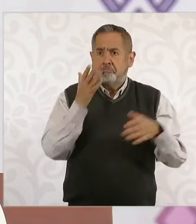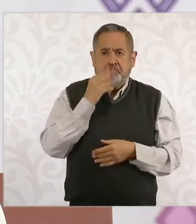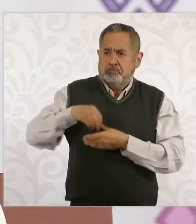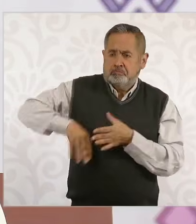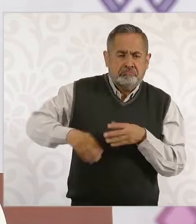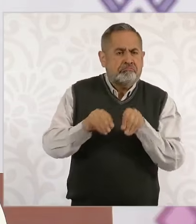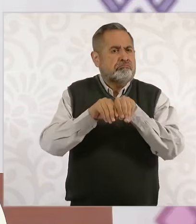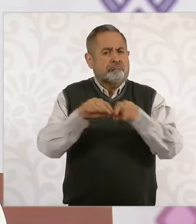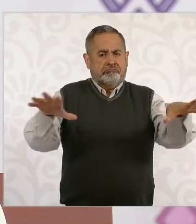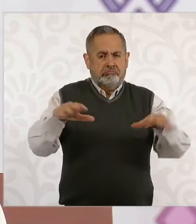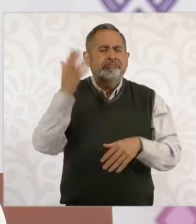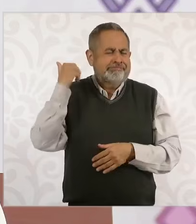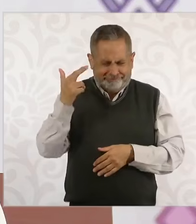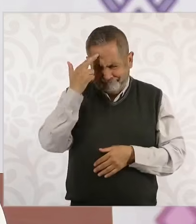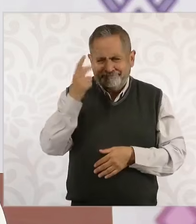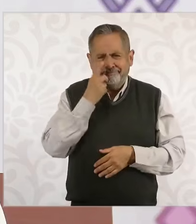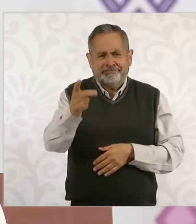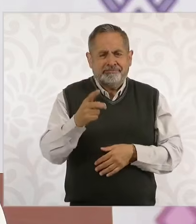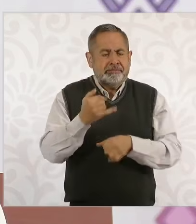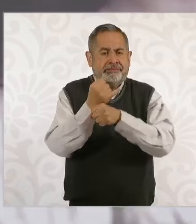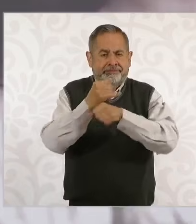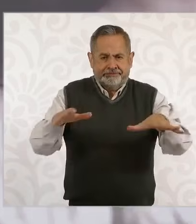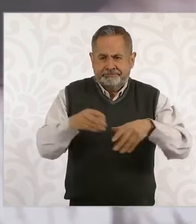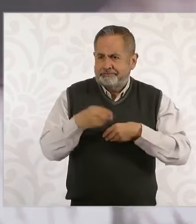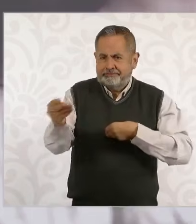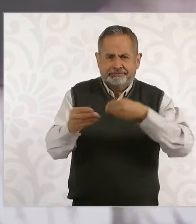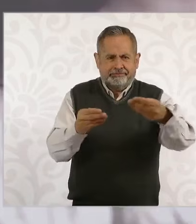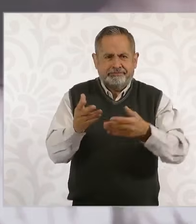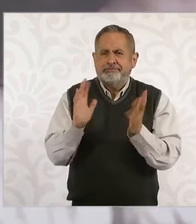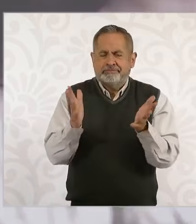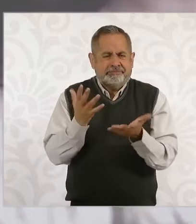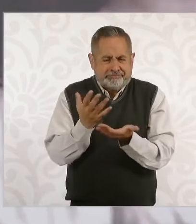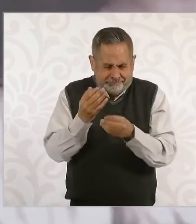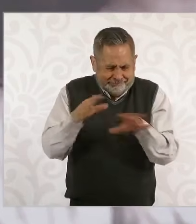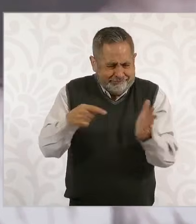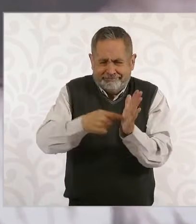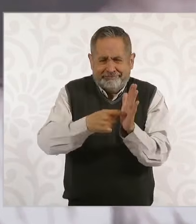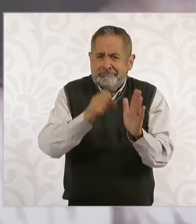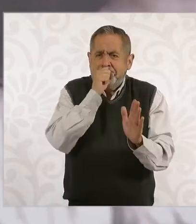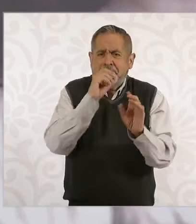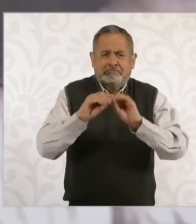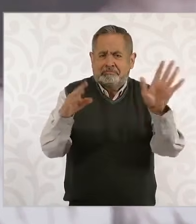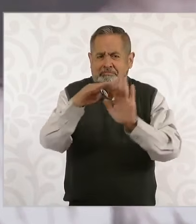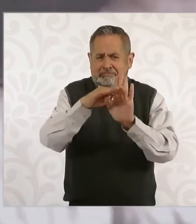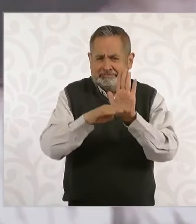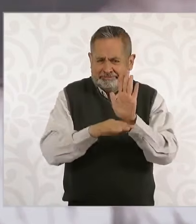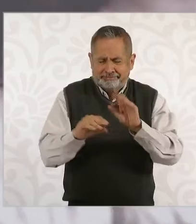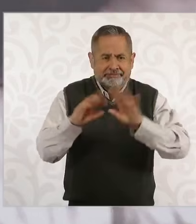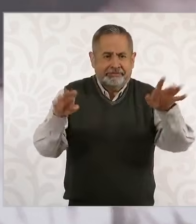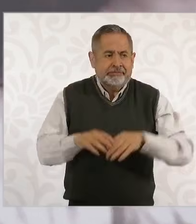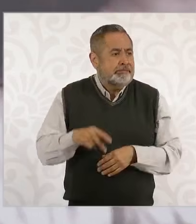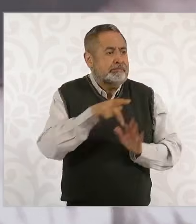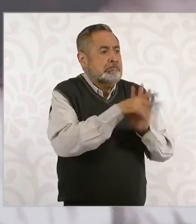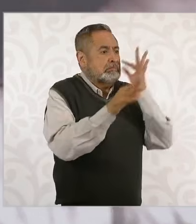había informado que en el informe F20 se entrega a la Comisión de Valores de Estados Unidos, están los montos que se entregan. Lo que luego aparece en la